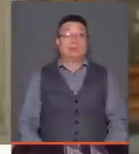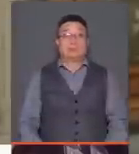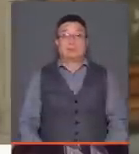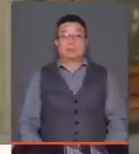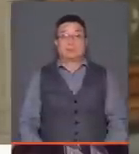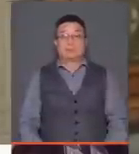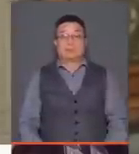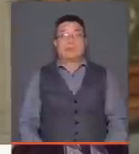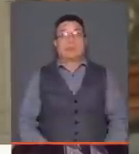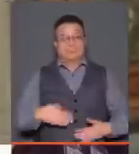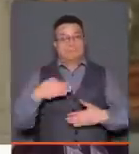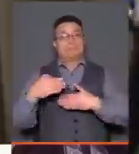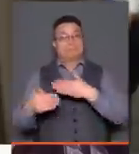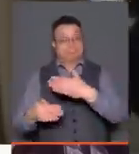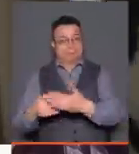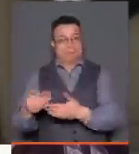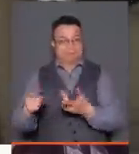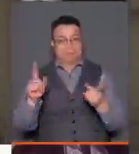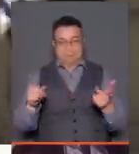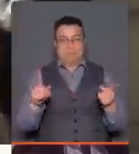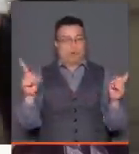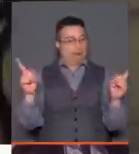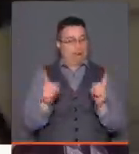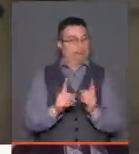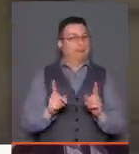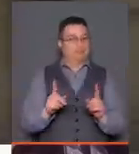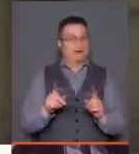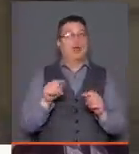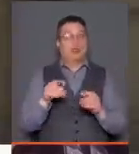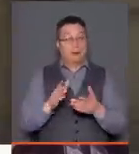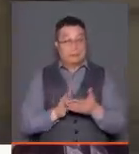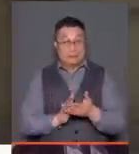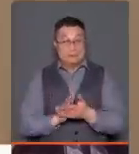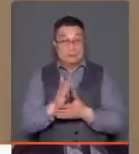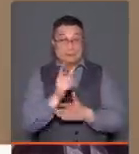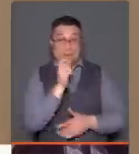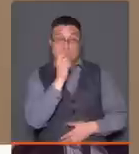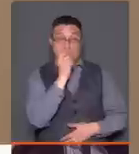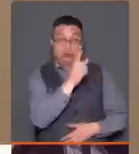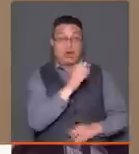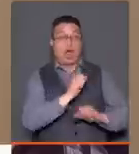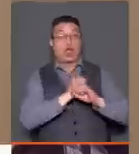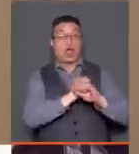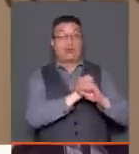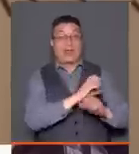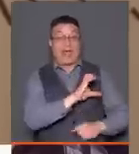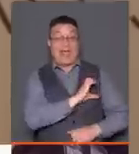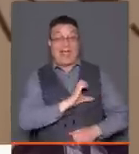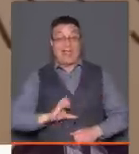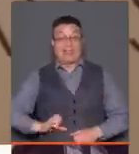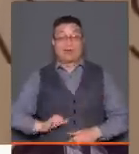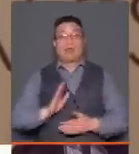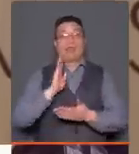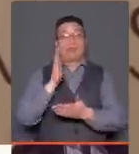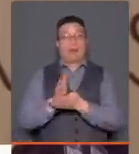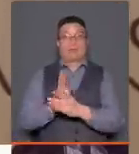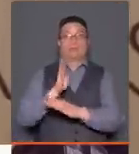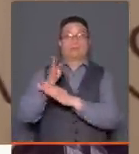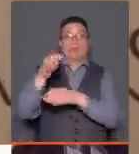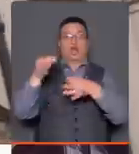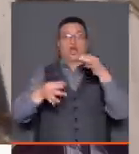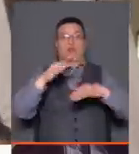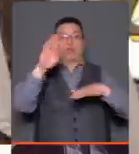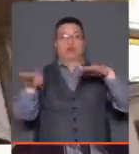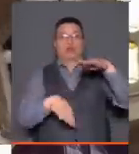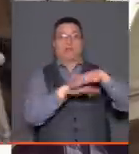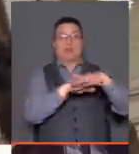y el procedimiento está lejos de ser breve antes de poder iniciar la demanda civil en contra del Estado hay que acudir a la Corte Suprema es